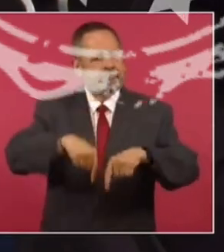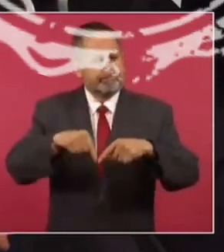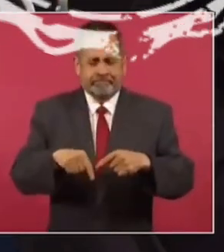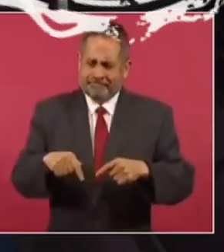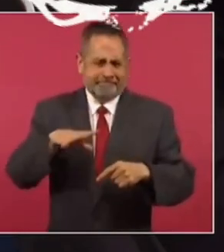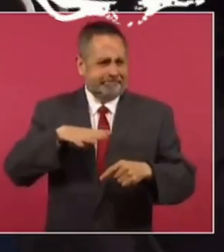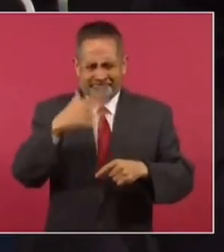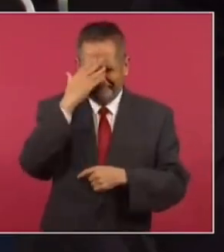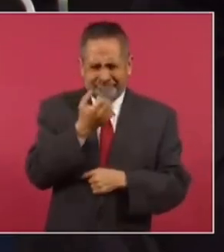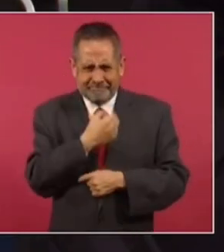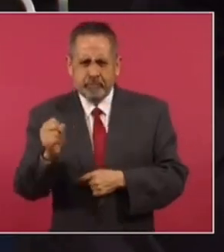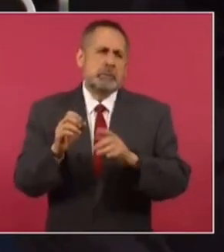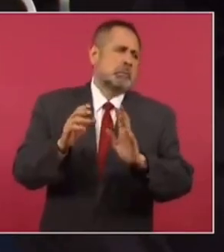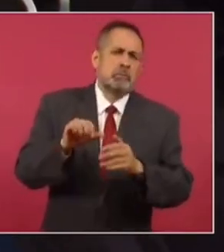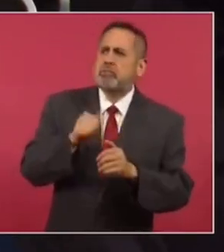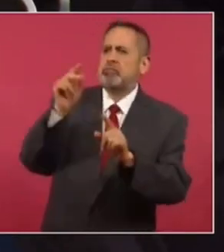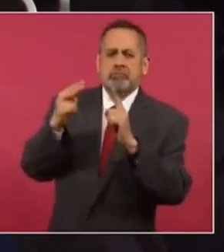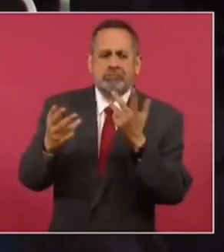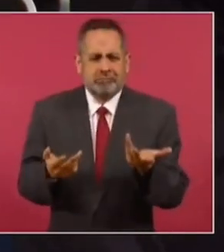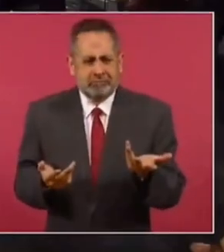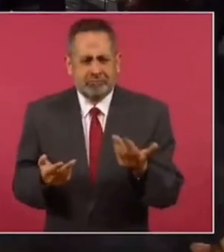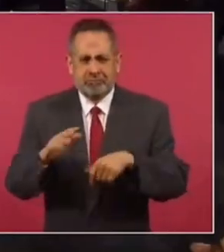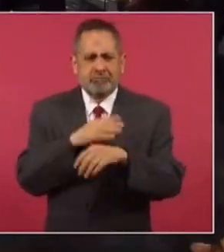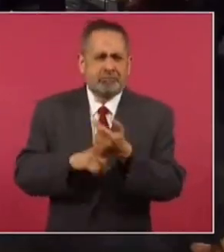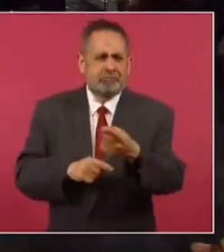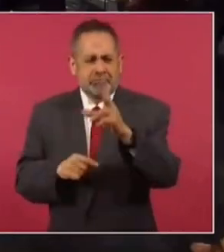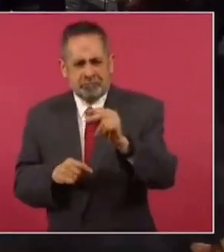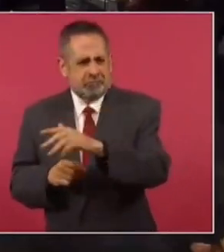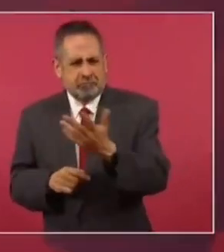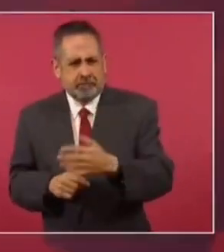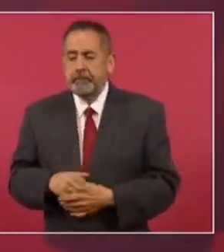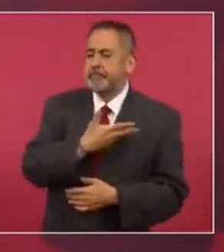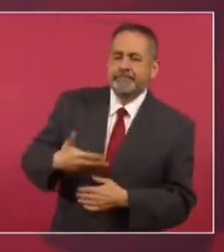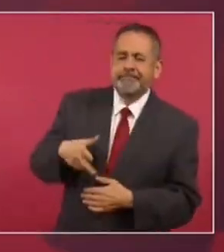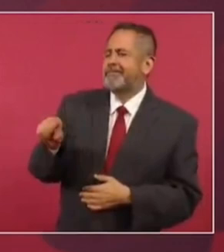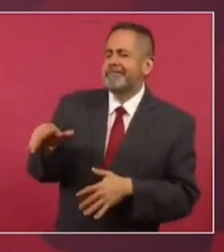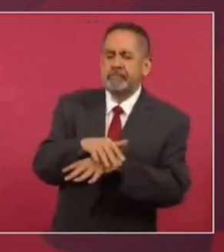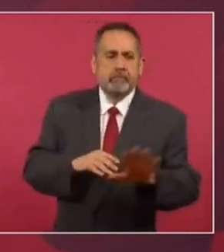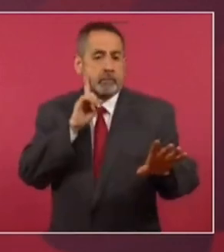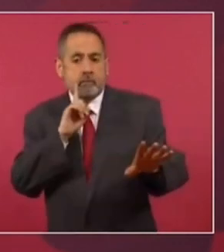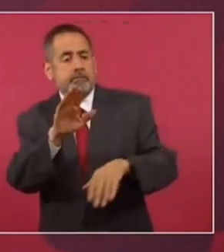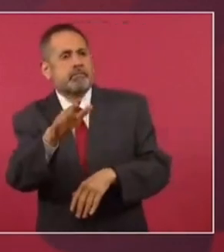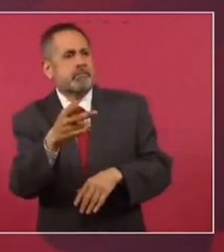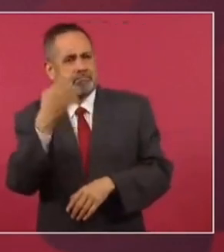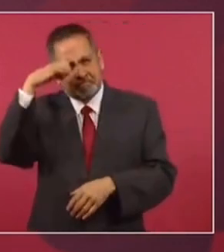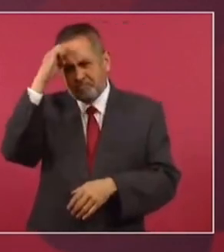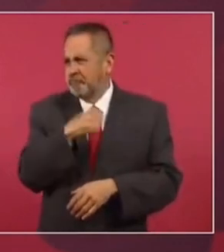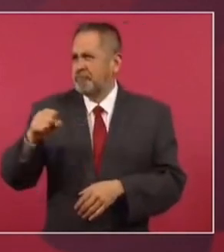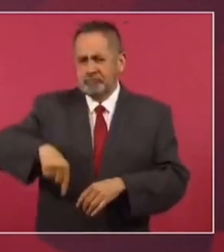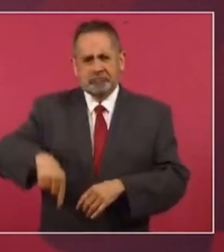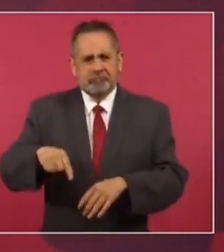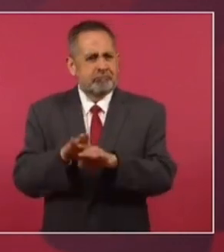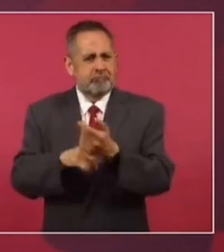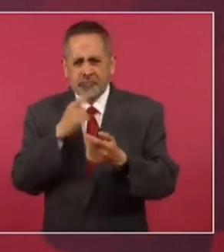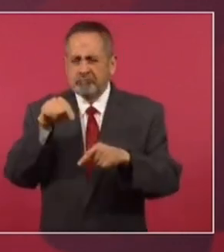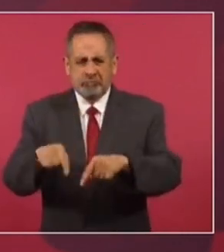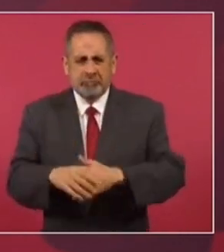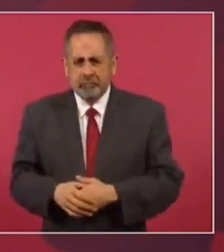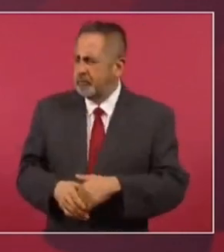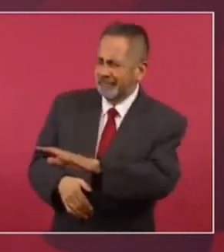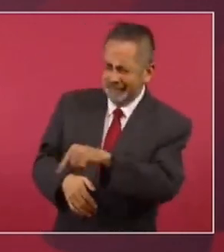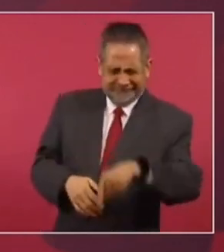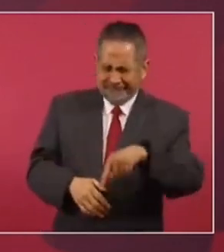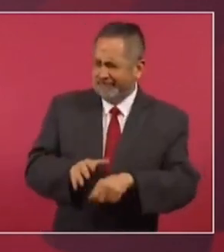en su caso, si se quería tener otra visión fuera del país, ¿por qué no? Es politiquería eso. ¿Por qué no buscar expertos en otros países? Es que se tienen aquí en la CEP muchísimos, todos